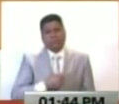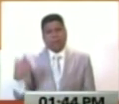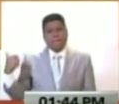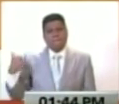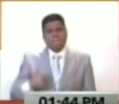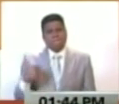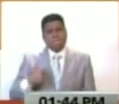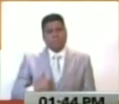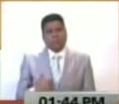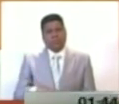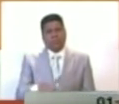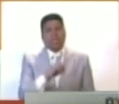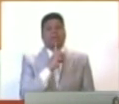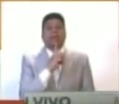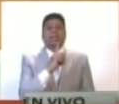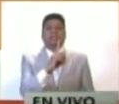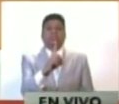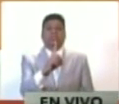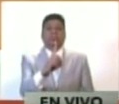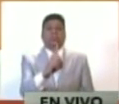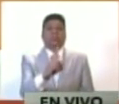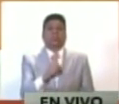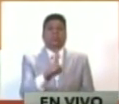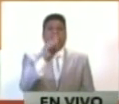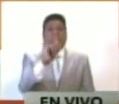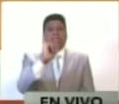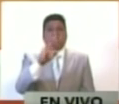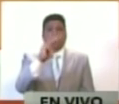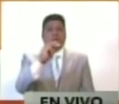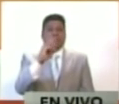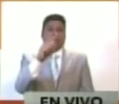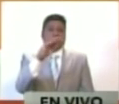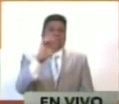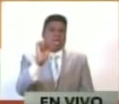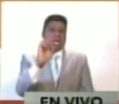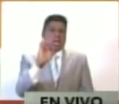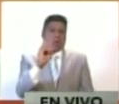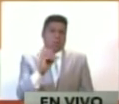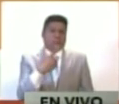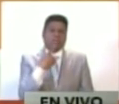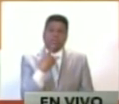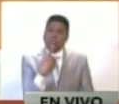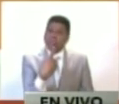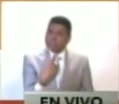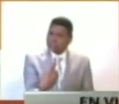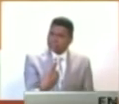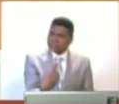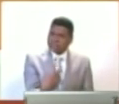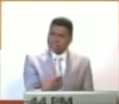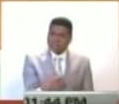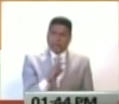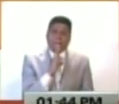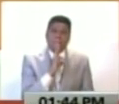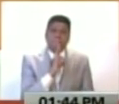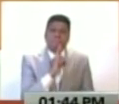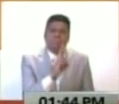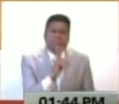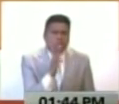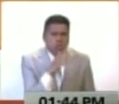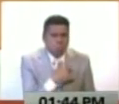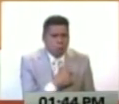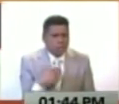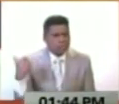las declaraciones que ha emitido Timoteo Zambrano. Ellos han dicho que estas declaraciones no responden a la lucha de la